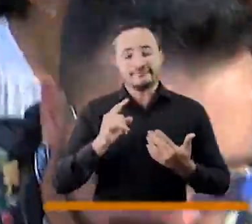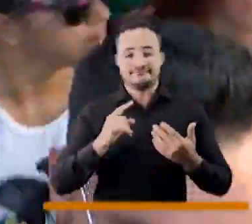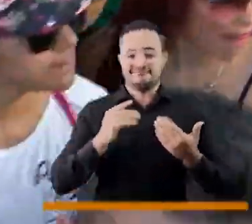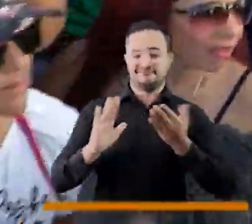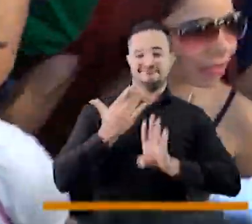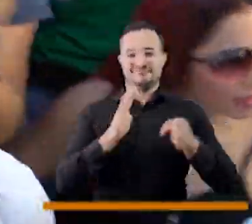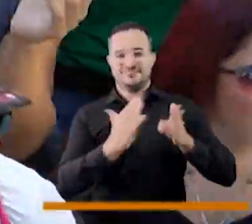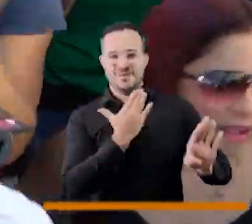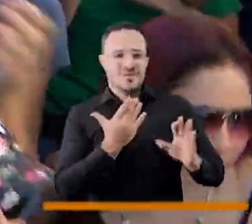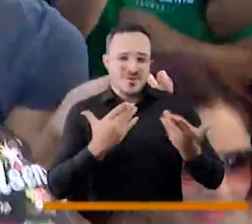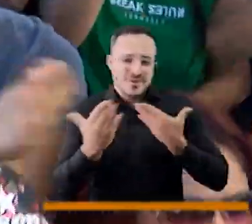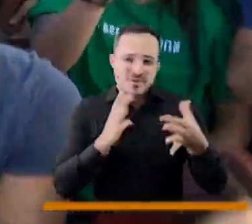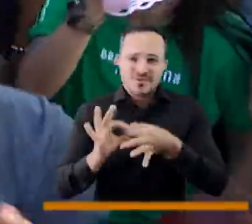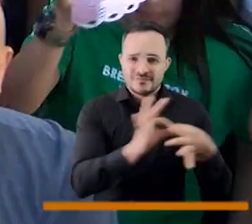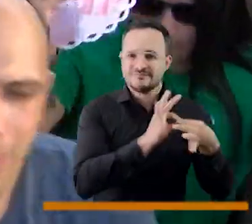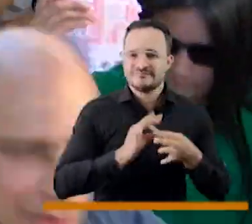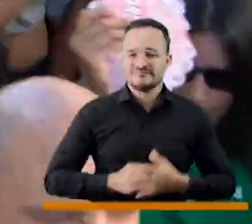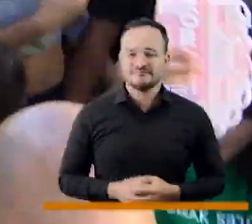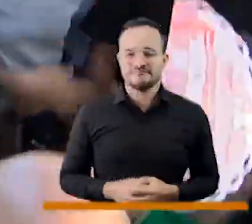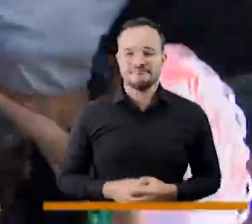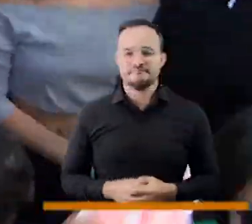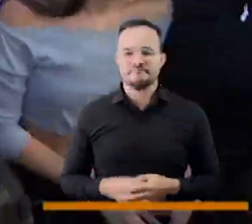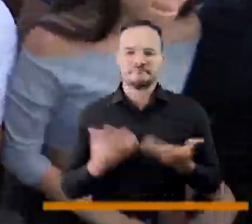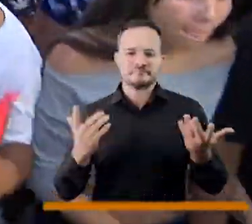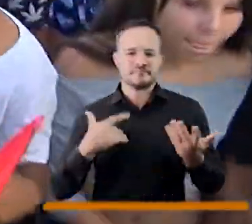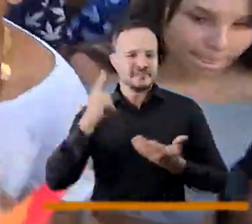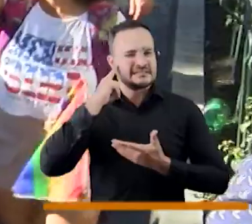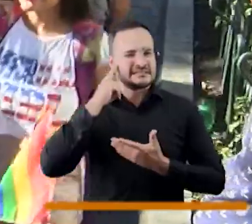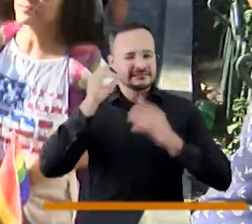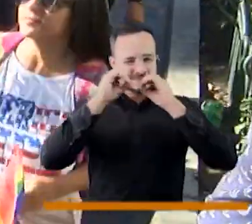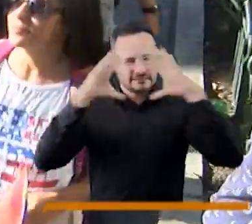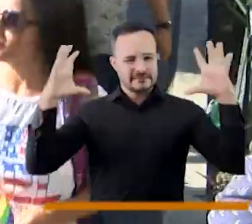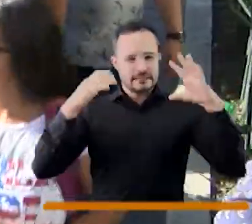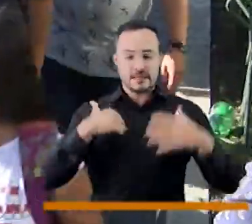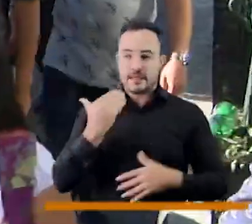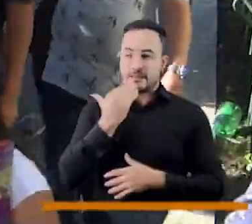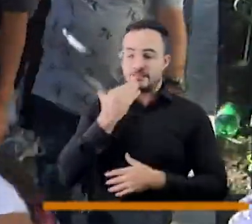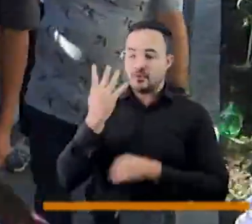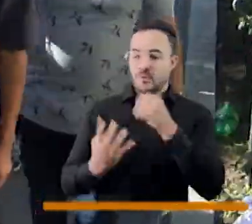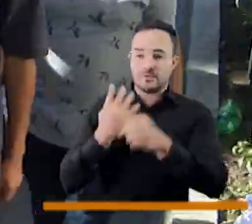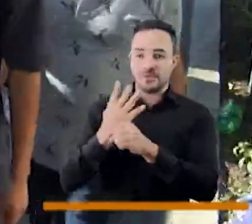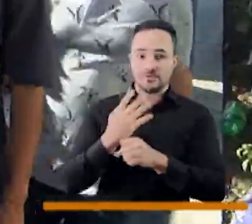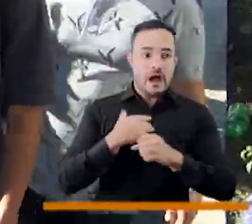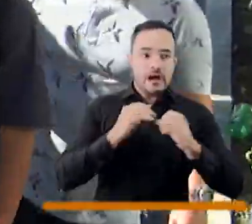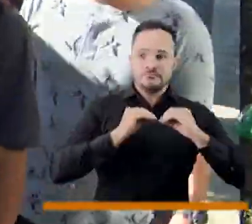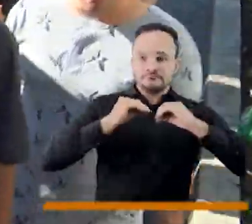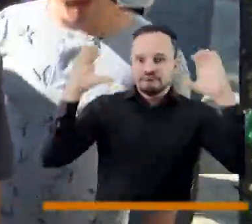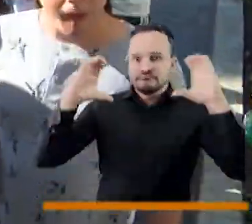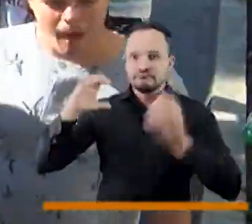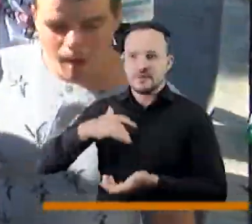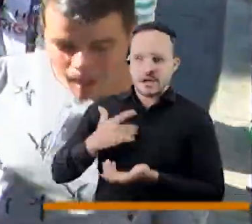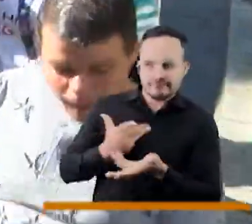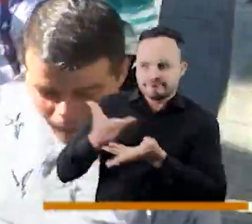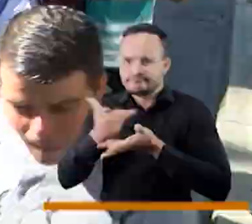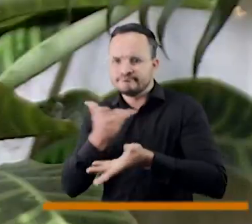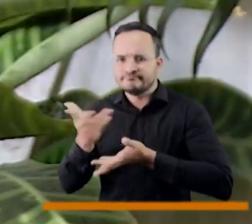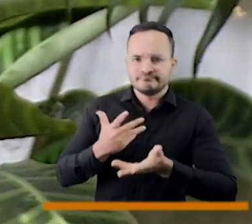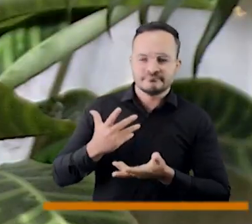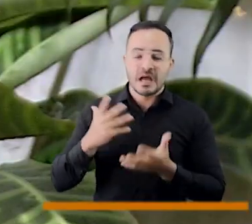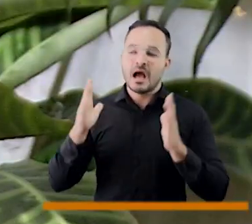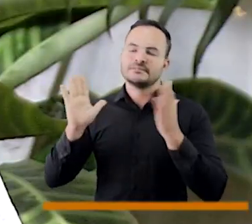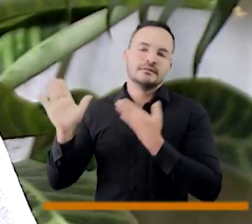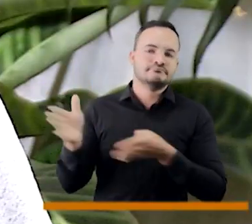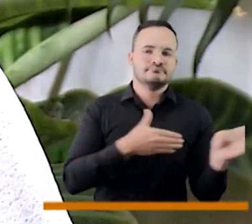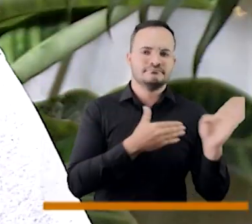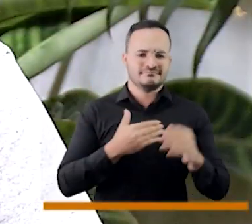confianza. Si nosotros centramos la democracia, si nosotros centramos nuestro sistema político en las elecciones cada 4 años, pues efectivamente no va a